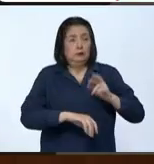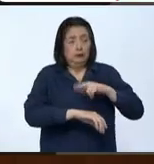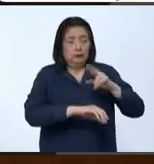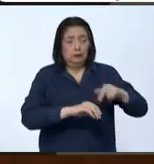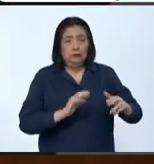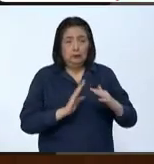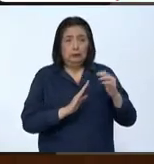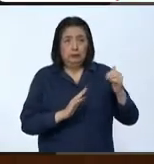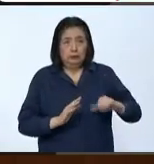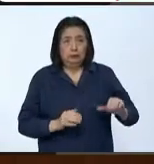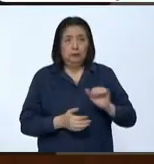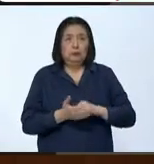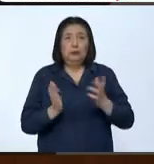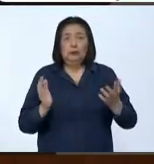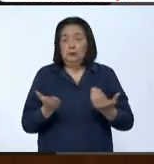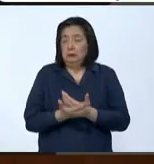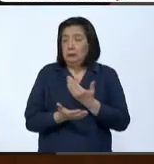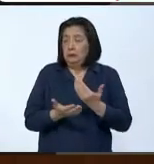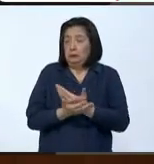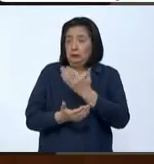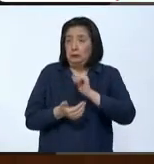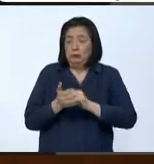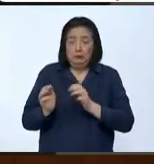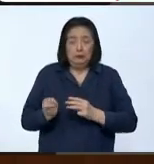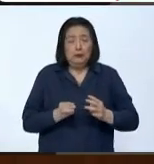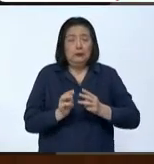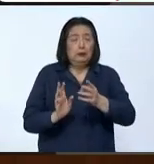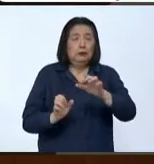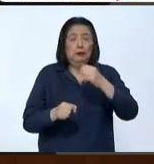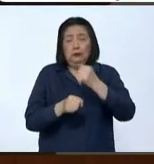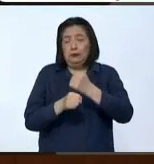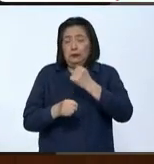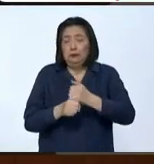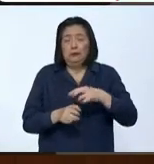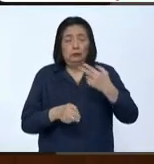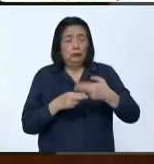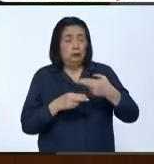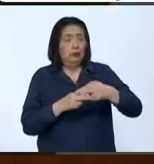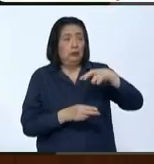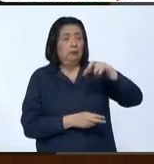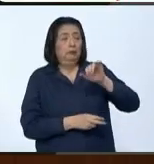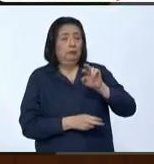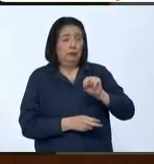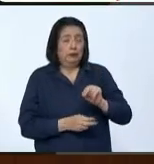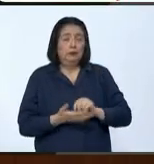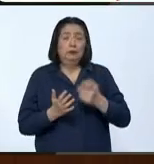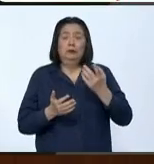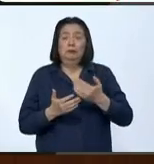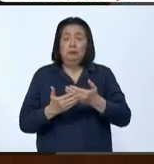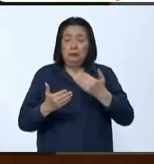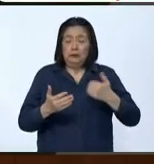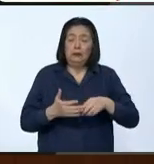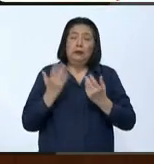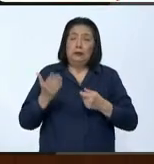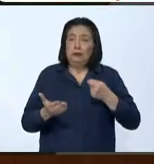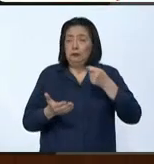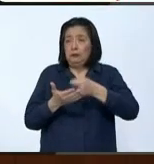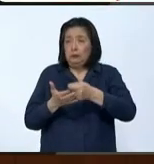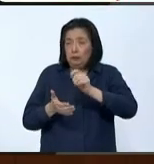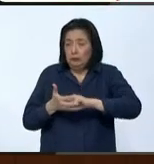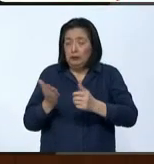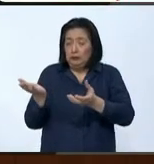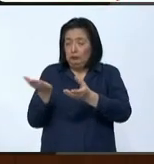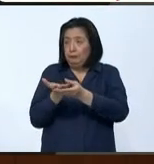y locales con la moderna metodología bim en la preinversión y el expediente técnico